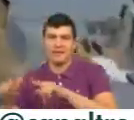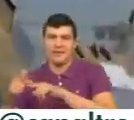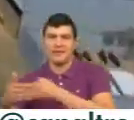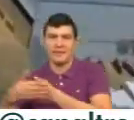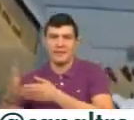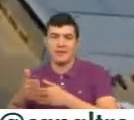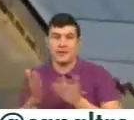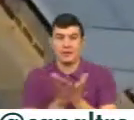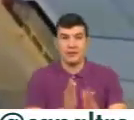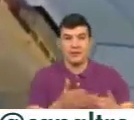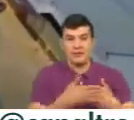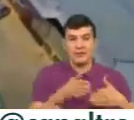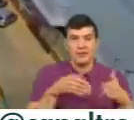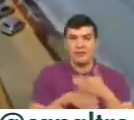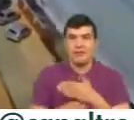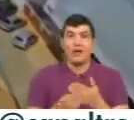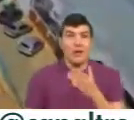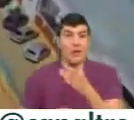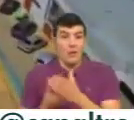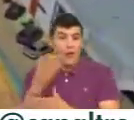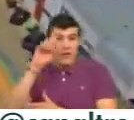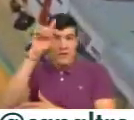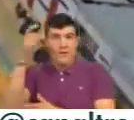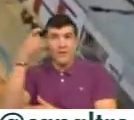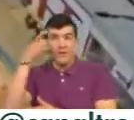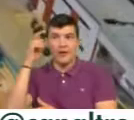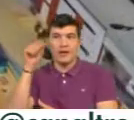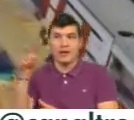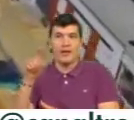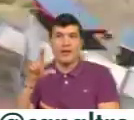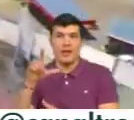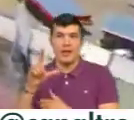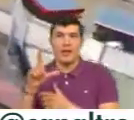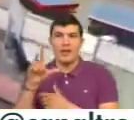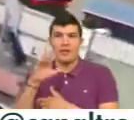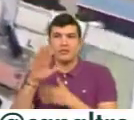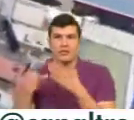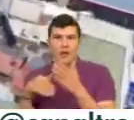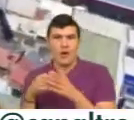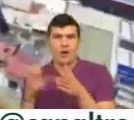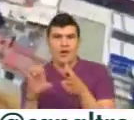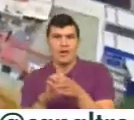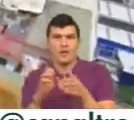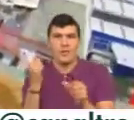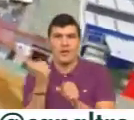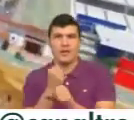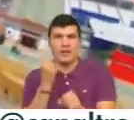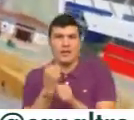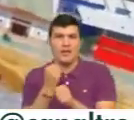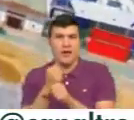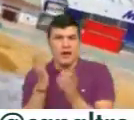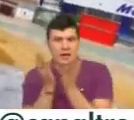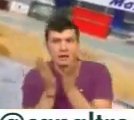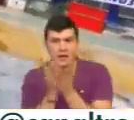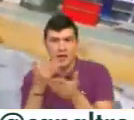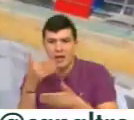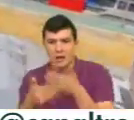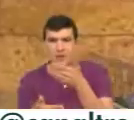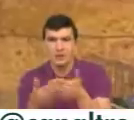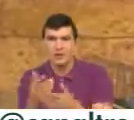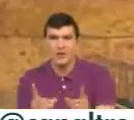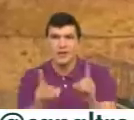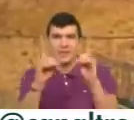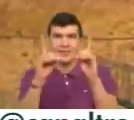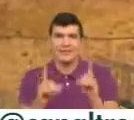Llegó el nuevo gobierno y con él Lucho Bohórquez y su equipo de trabajo, donde después de estudiar el proceso de la obra, determina